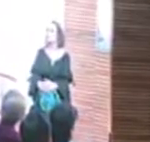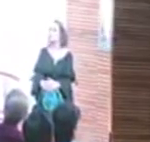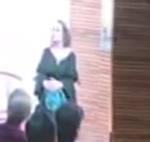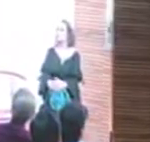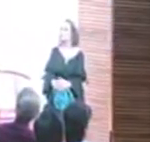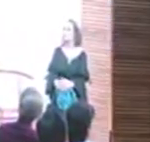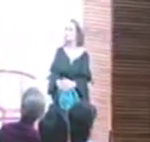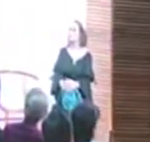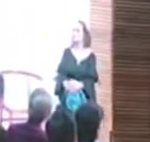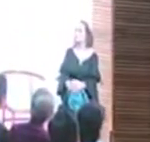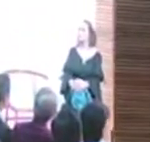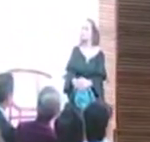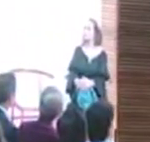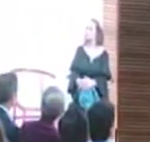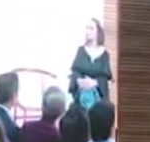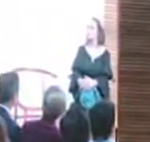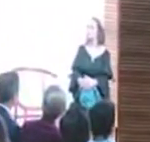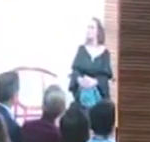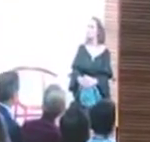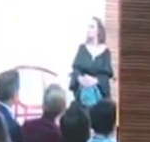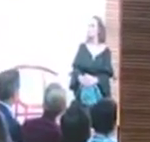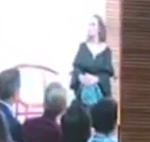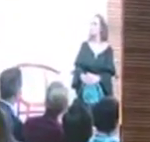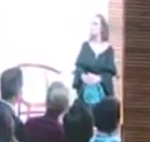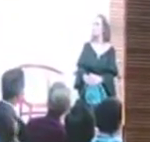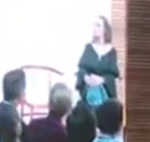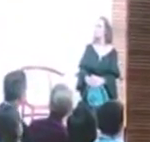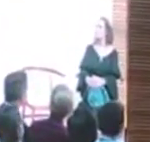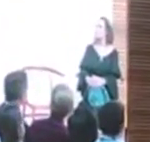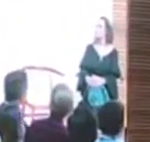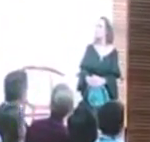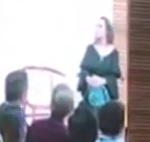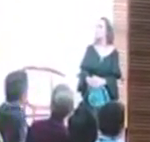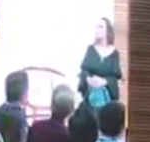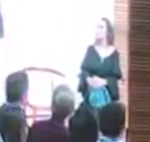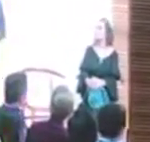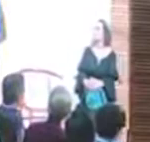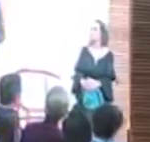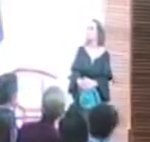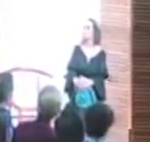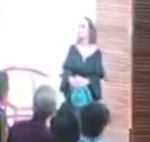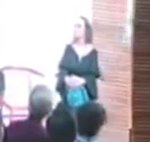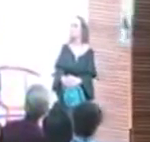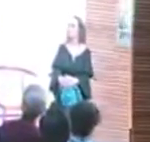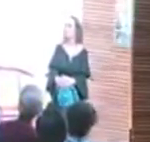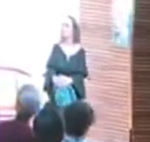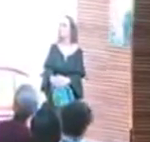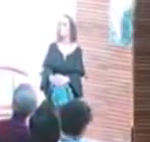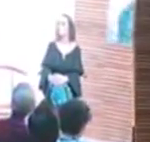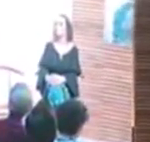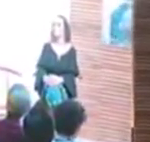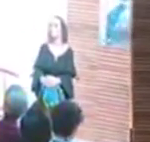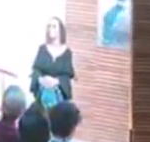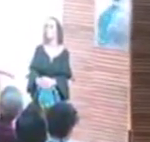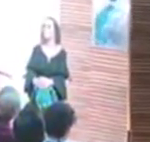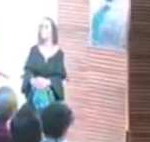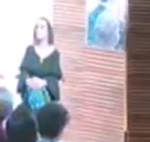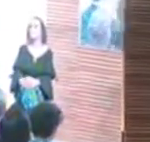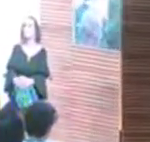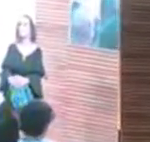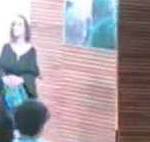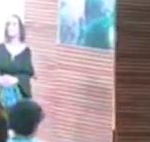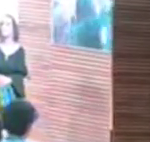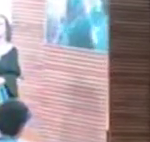trabajamos decentemente y con apego a la ley. Así ha sido toda mi vida pública. Por eso